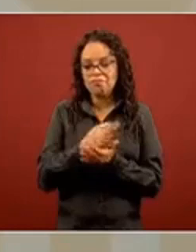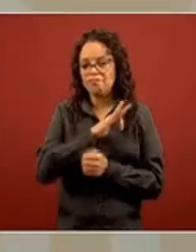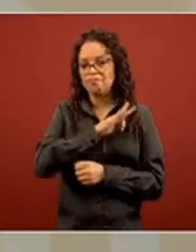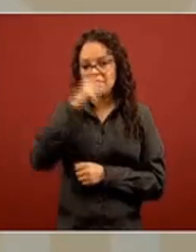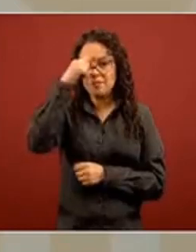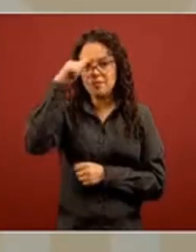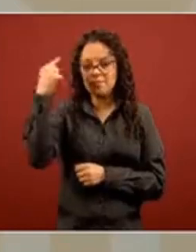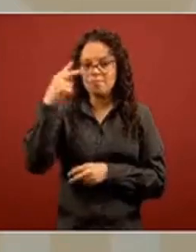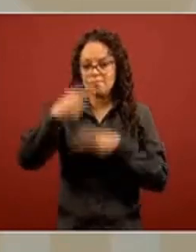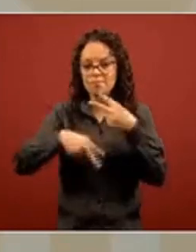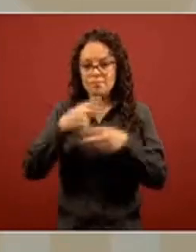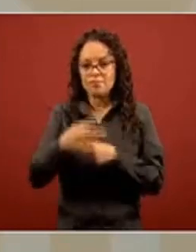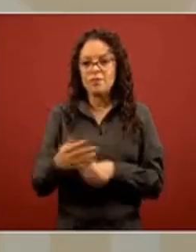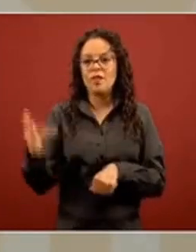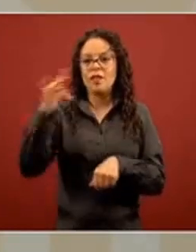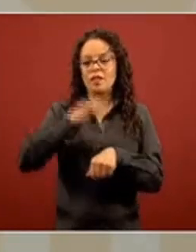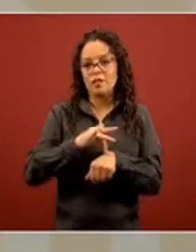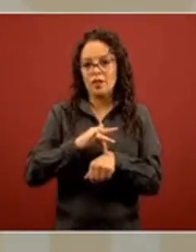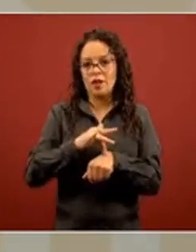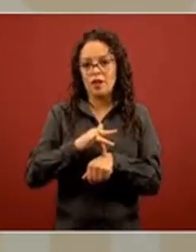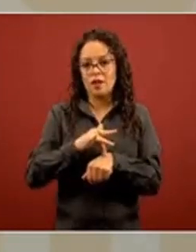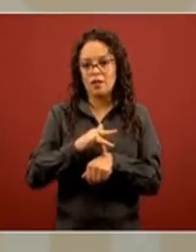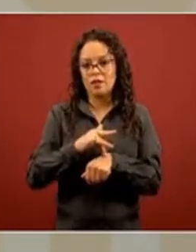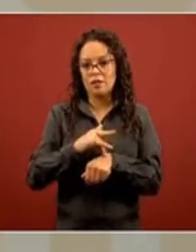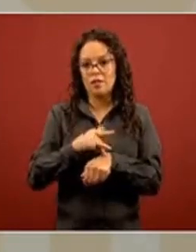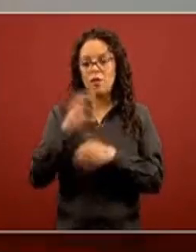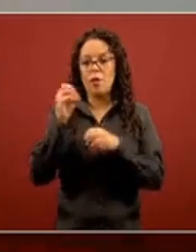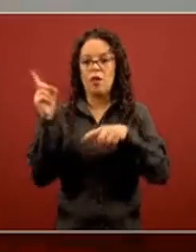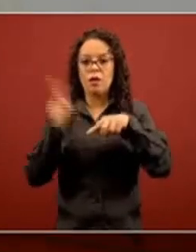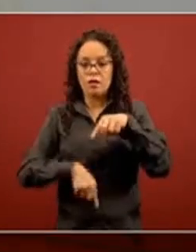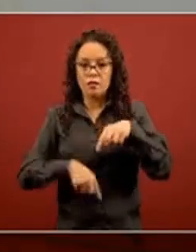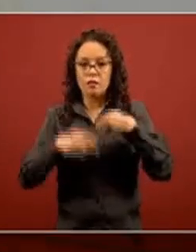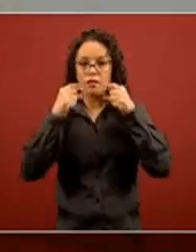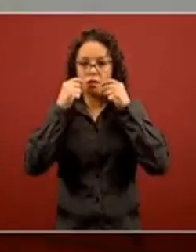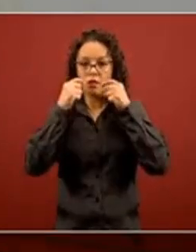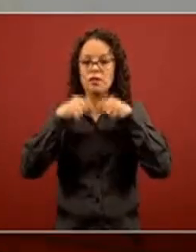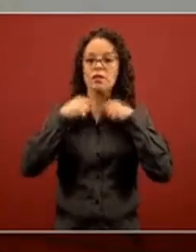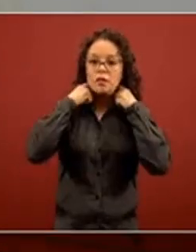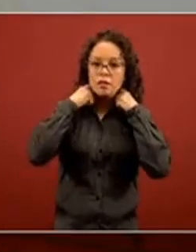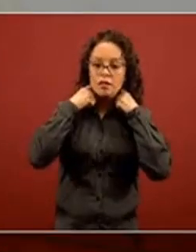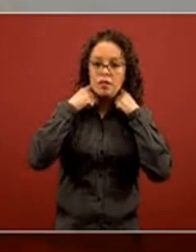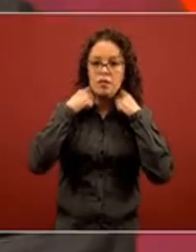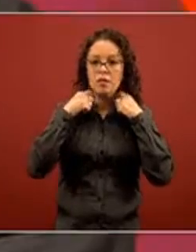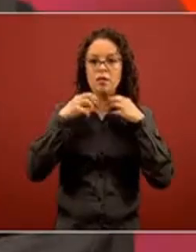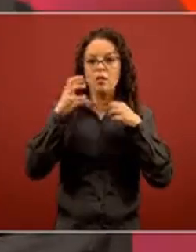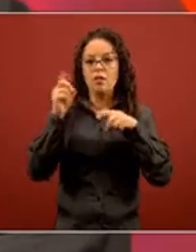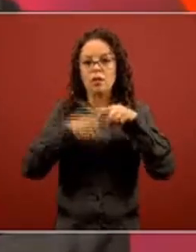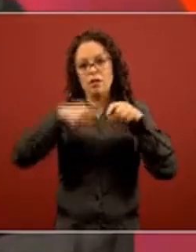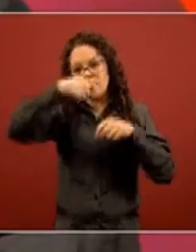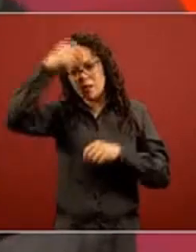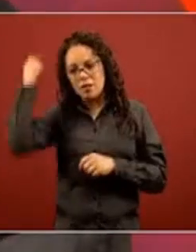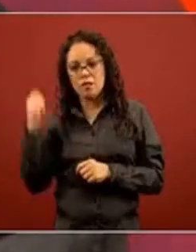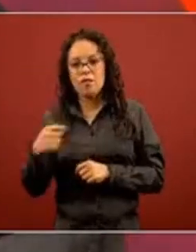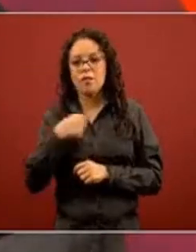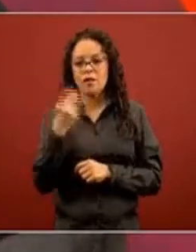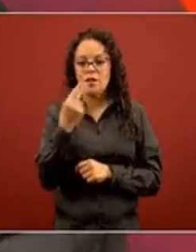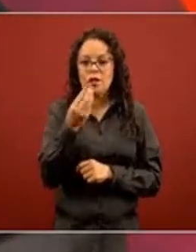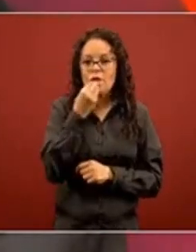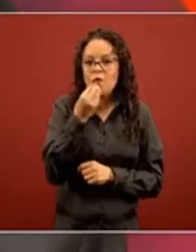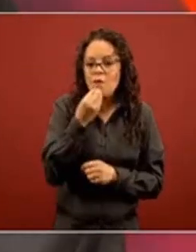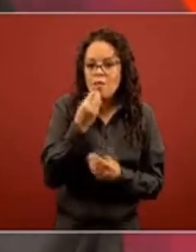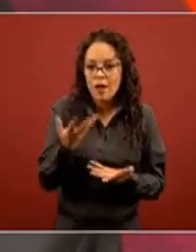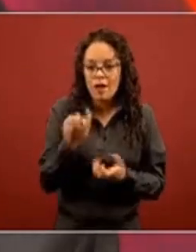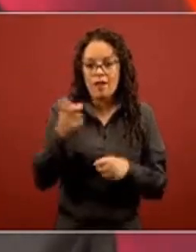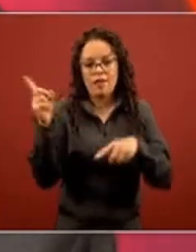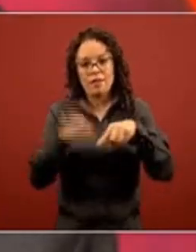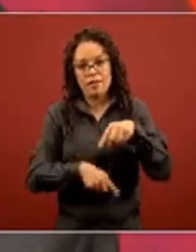cubrebocas, para ponérselo de gargantilla, para quitárselo unas horas, para ponerse a comer. Y en ese momento ya